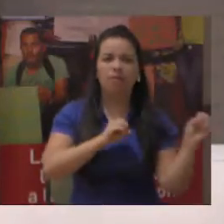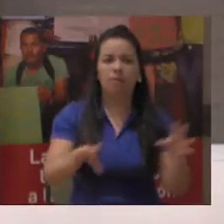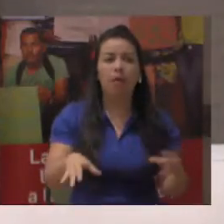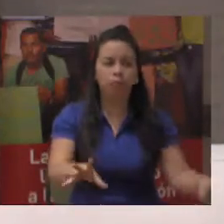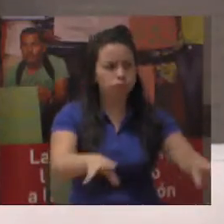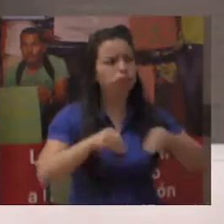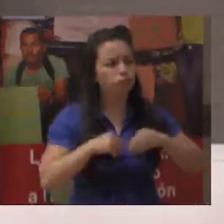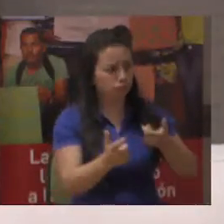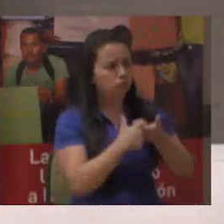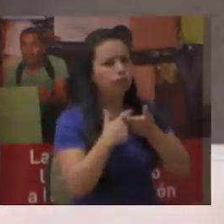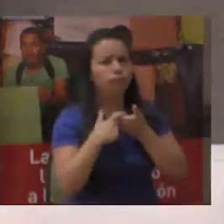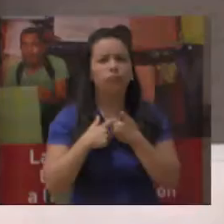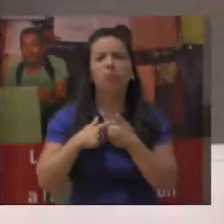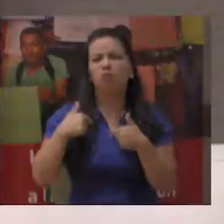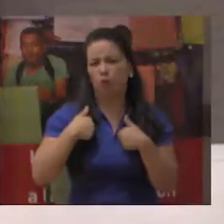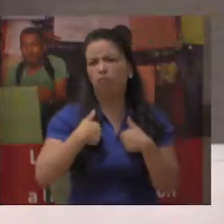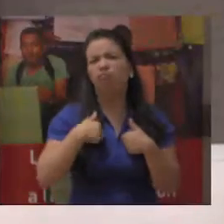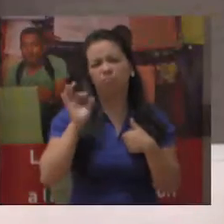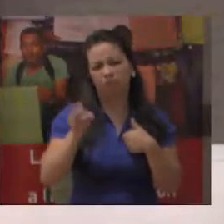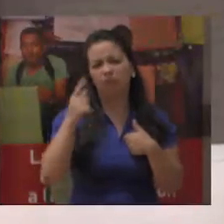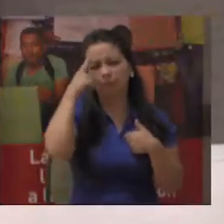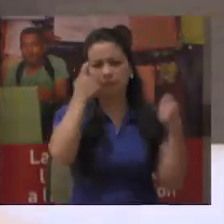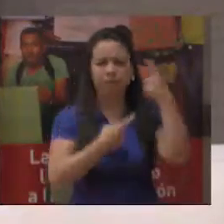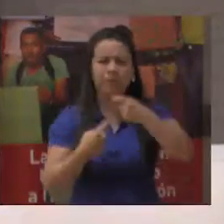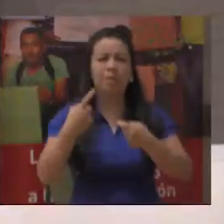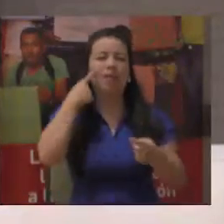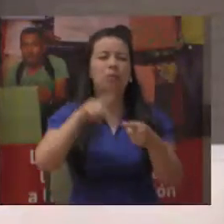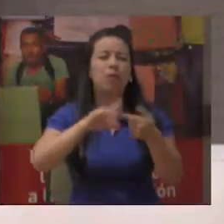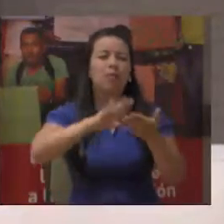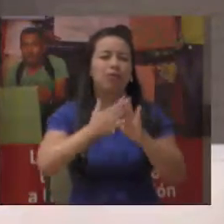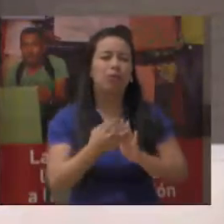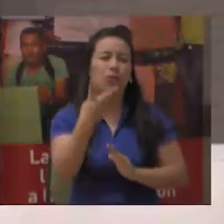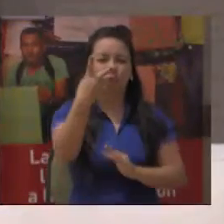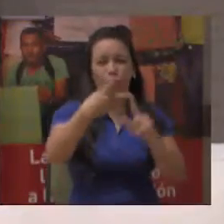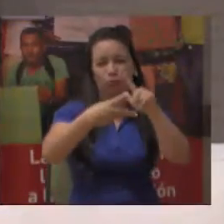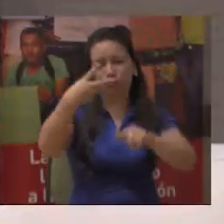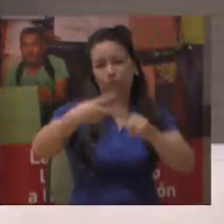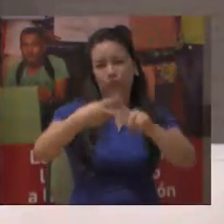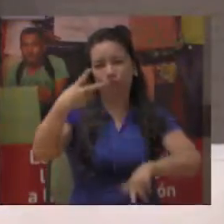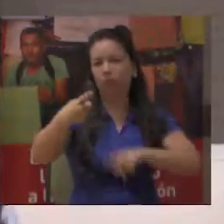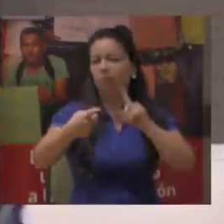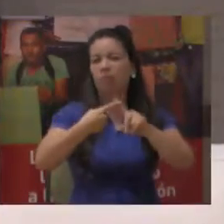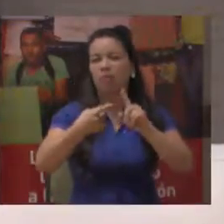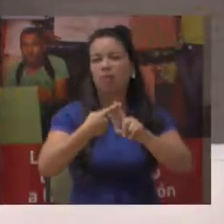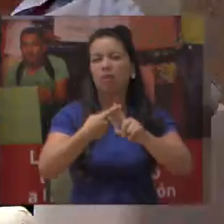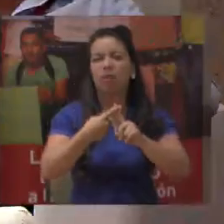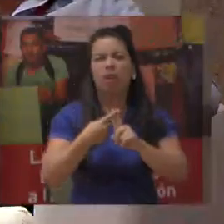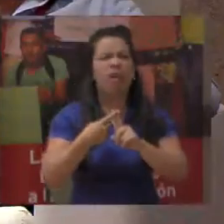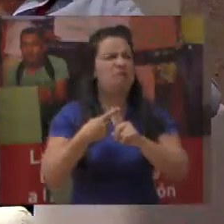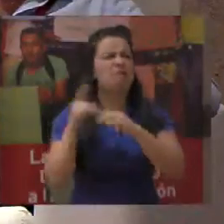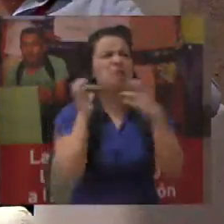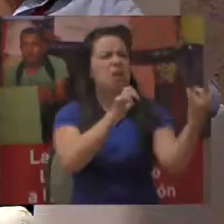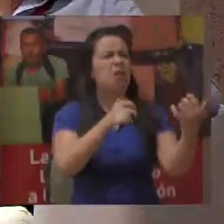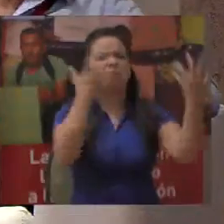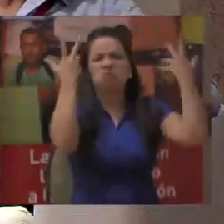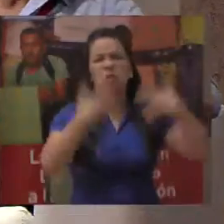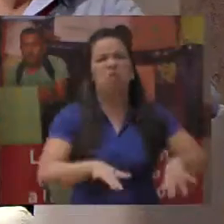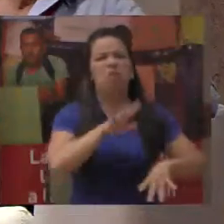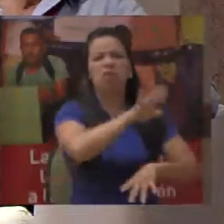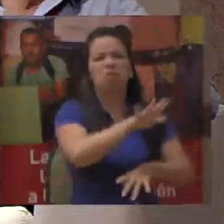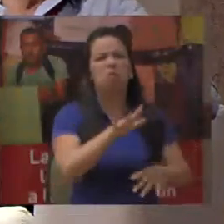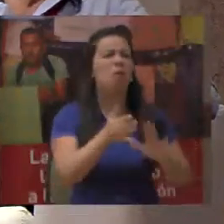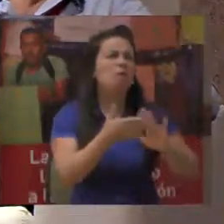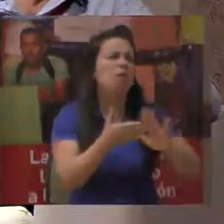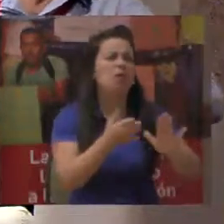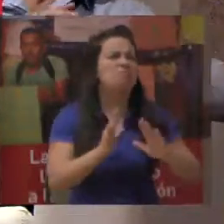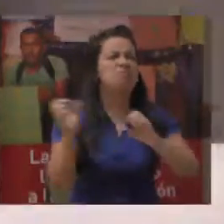ahí siempre he sostenido que el perdón es de doble vía. Muchas veces decimos que los guerrilleros nos tienen que pedir